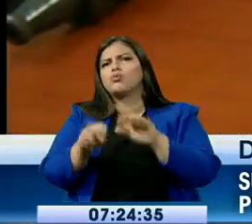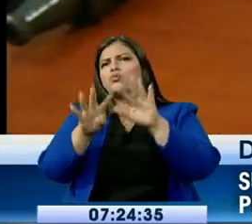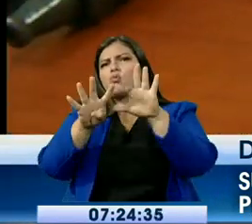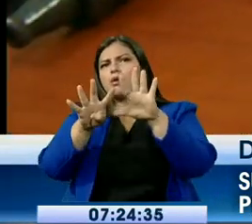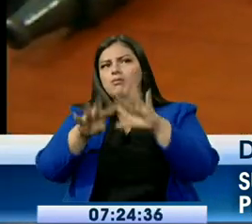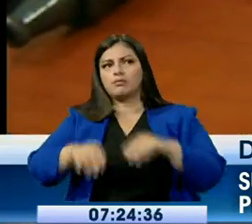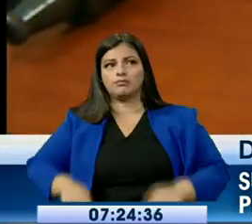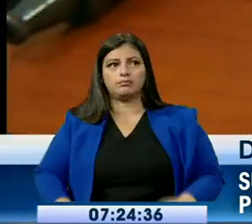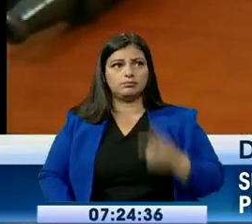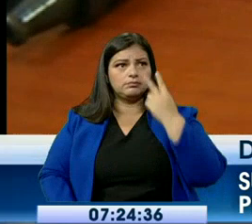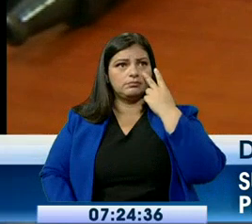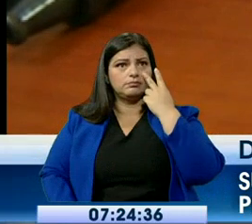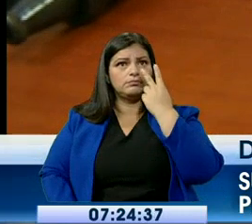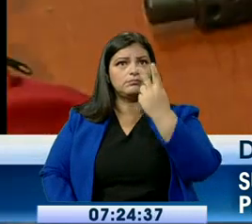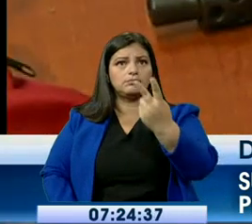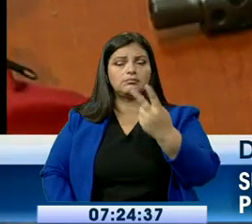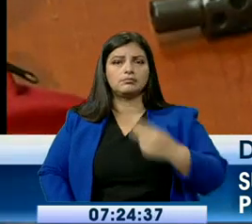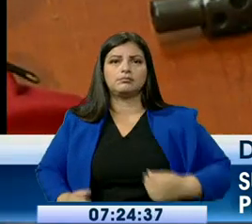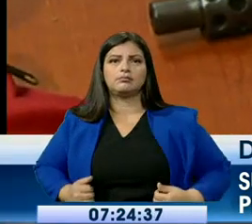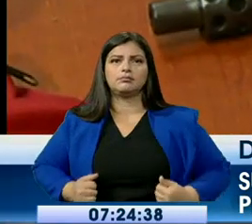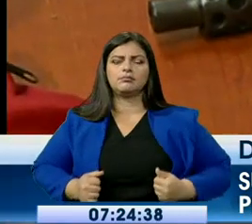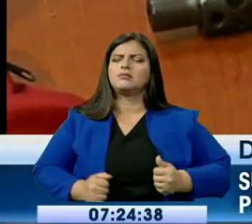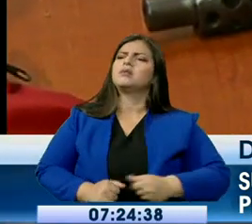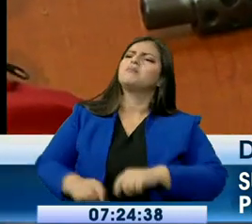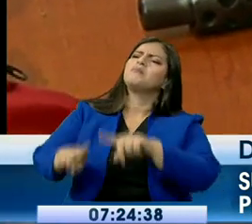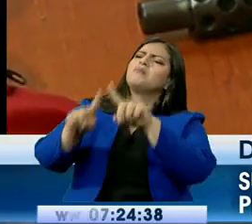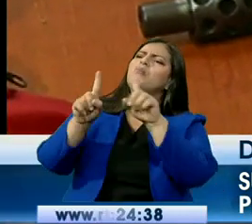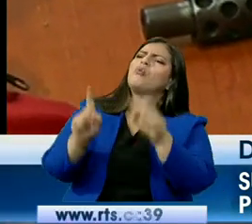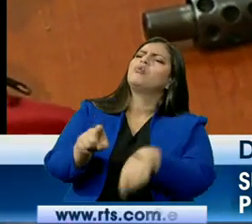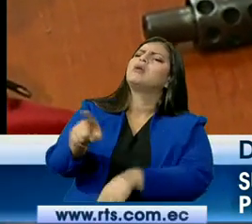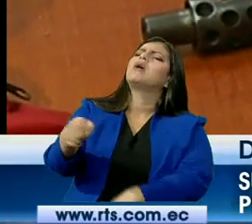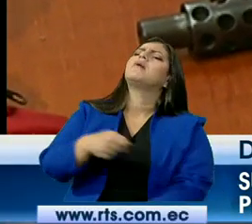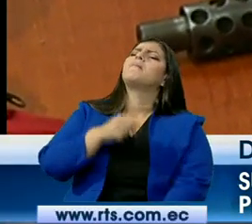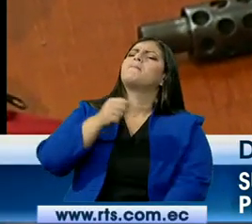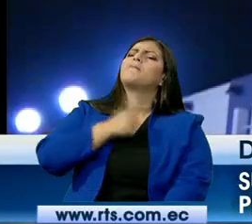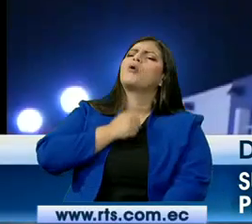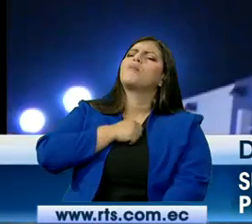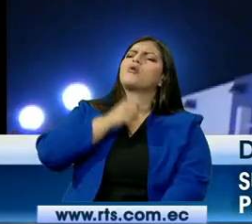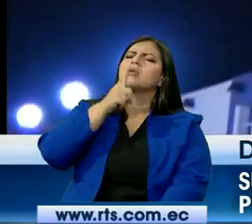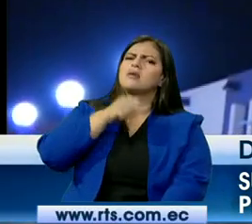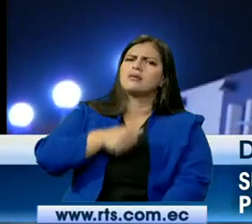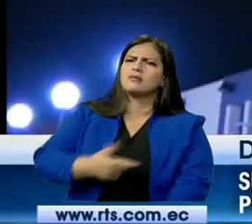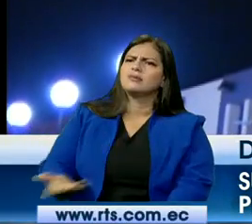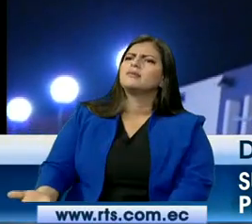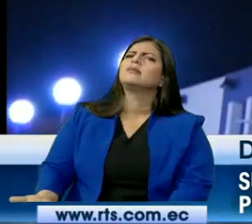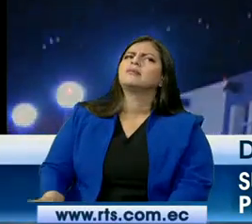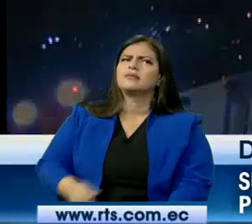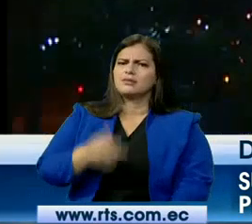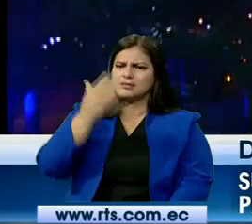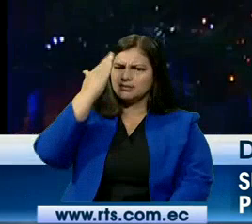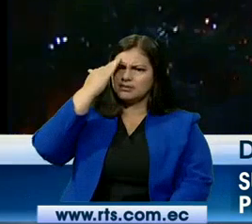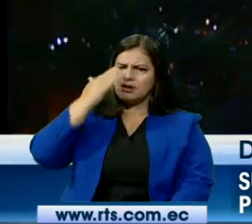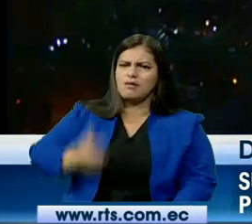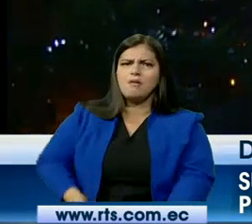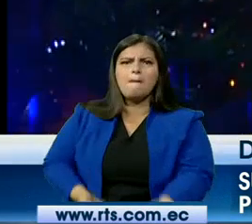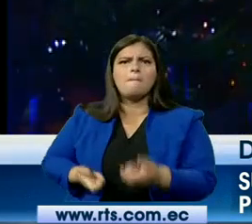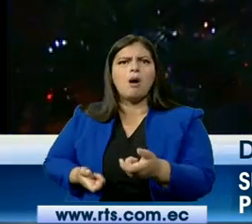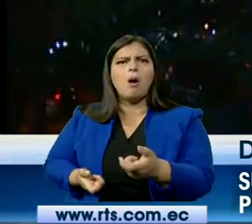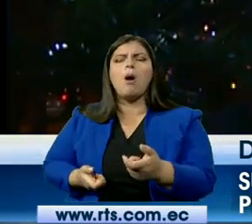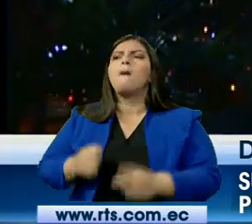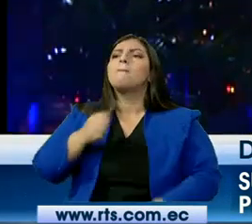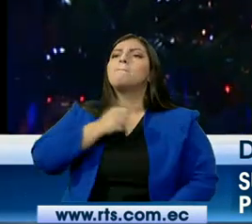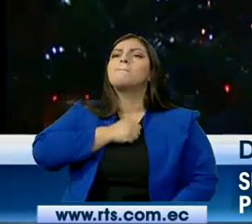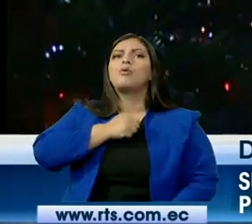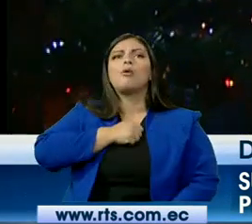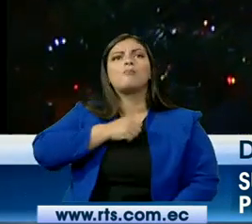armamento de exclusivo uso militar, que inteligencia ya investiga lo deforma así. Más aún, evitar que se